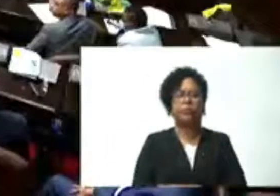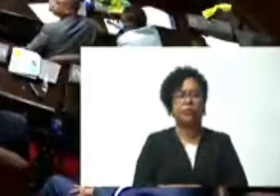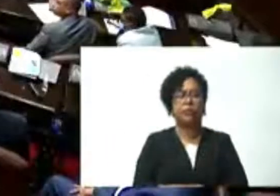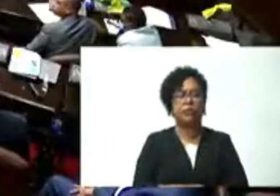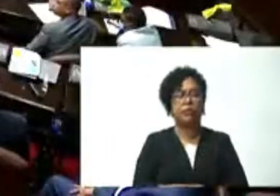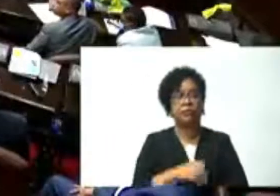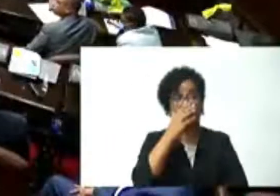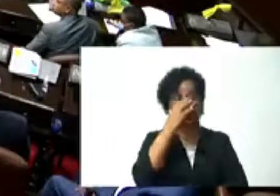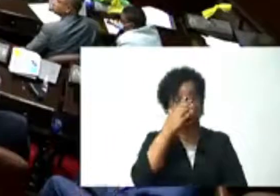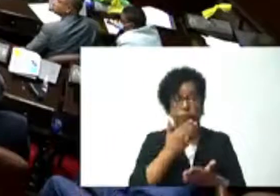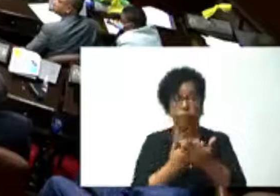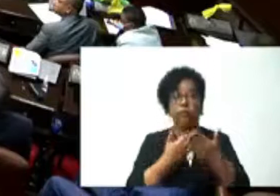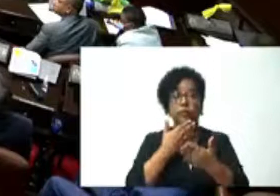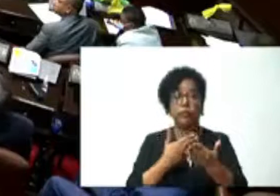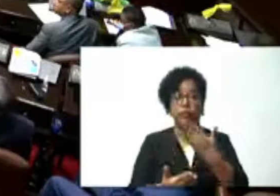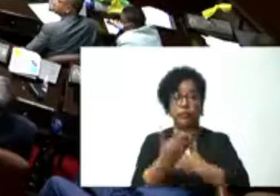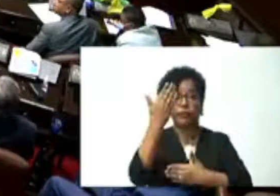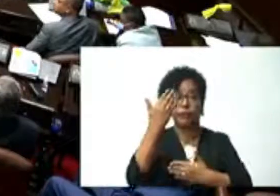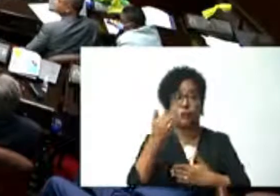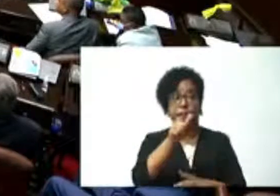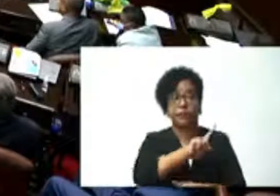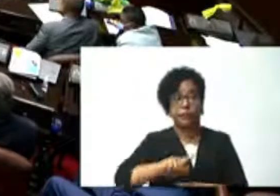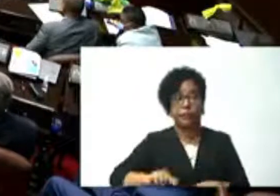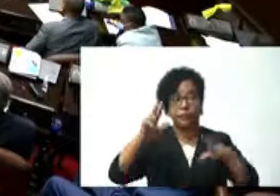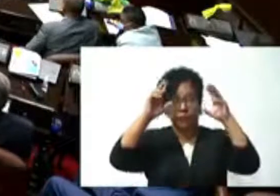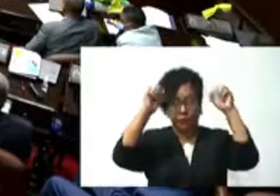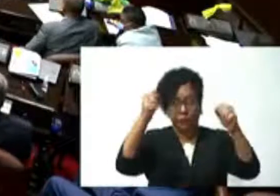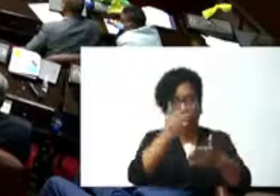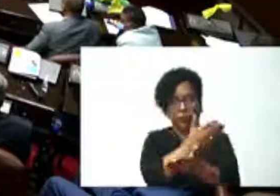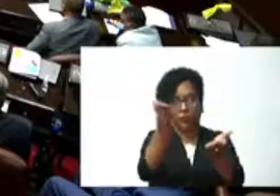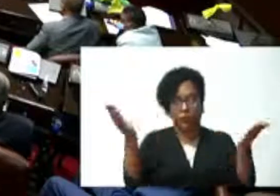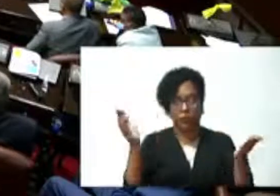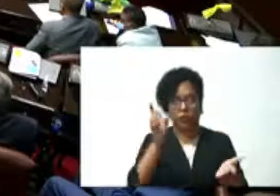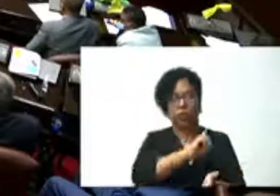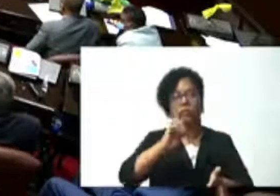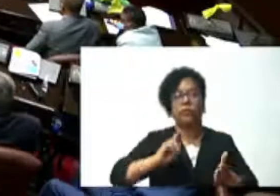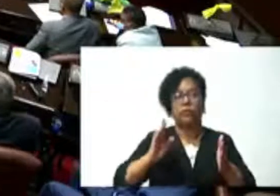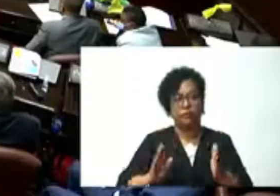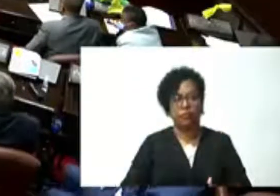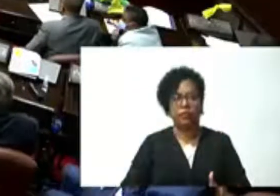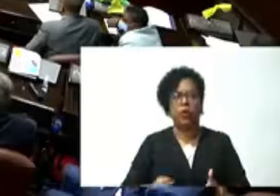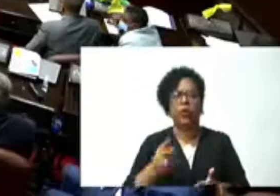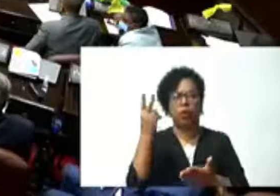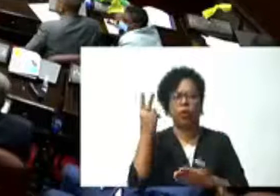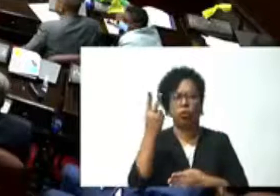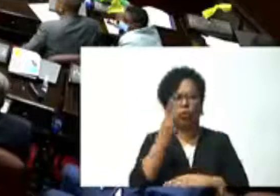señores Diputados en el día de antes de ayer